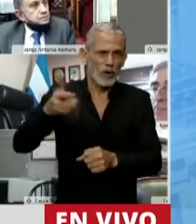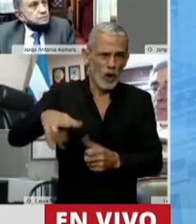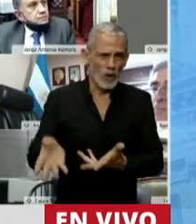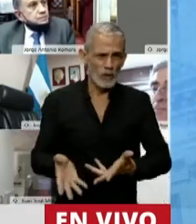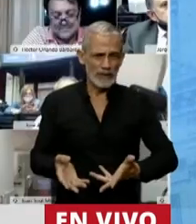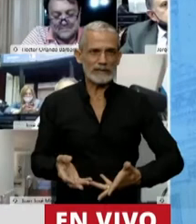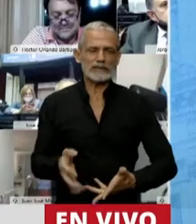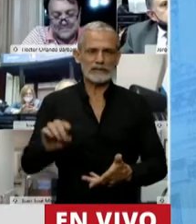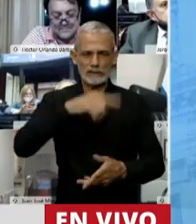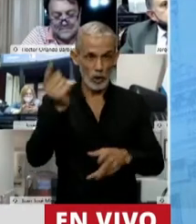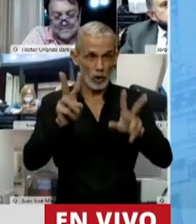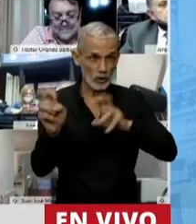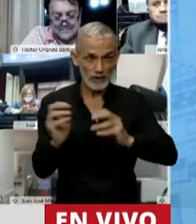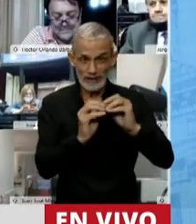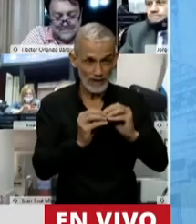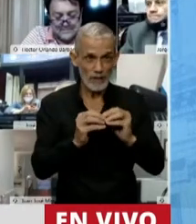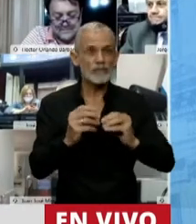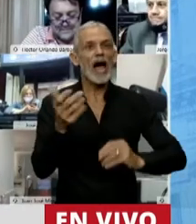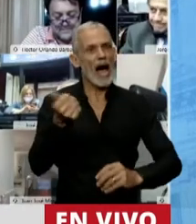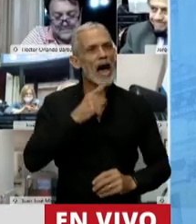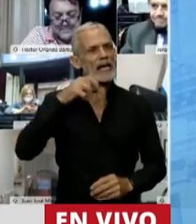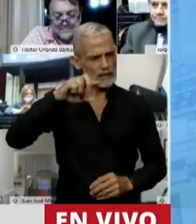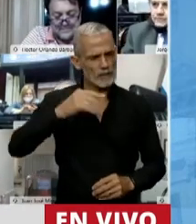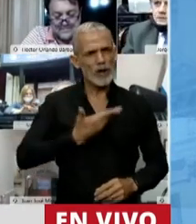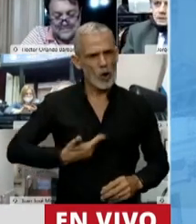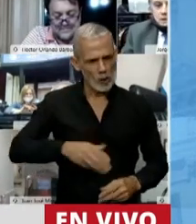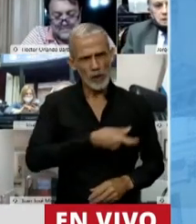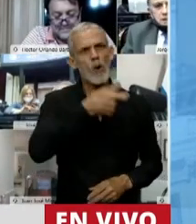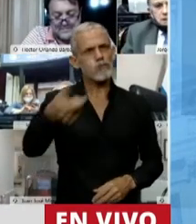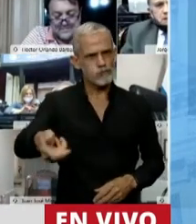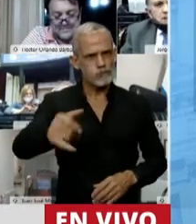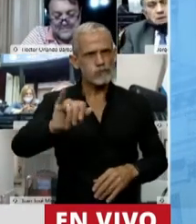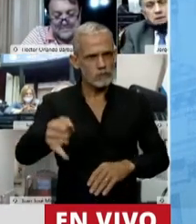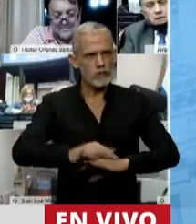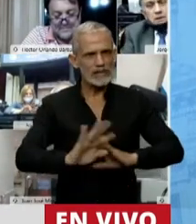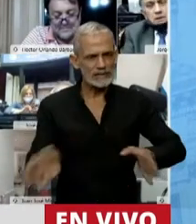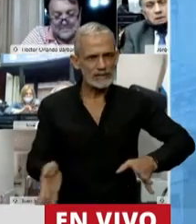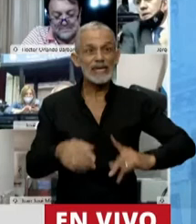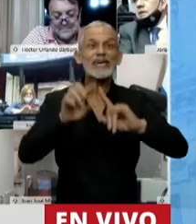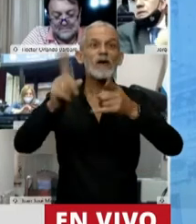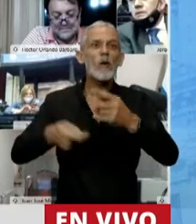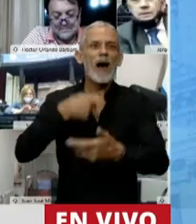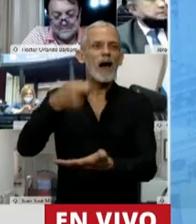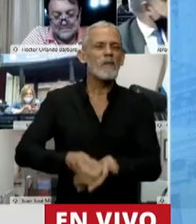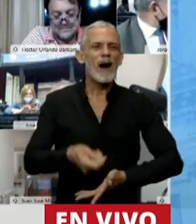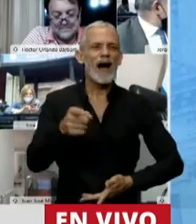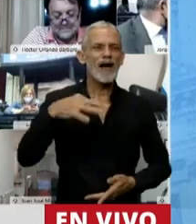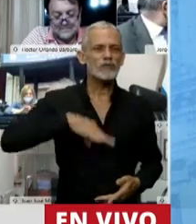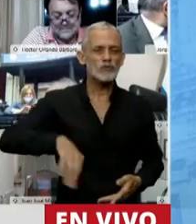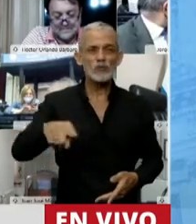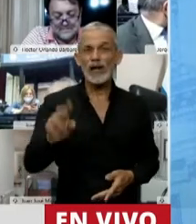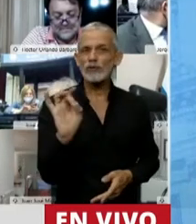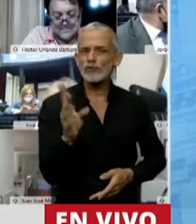que recibieron el atp del gobierno nacional y sin embargo le pagaron solamente